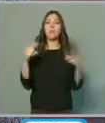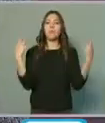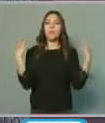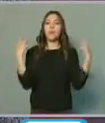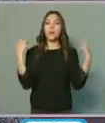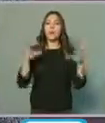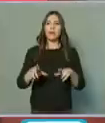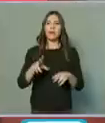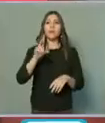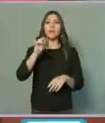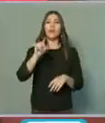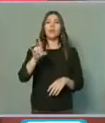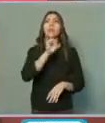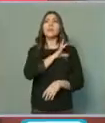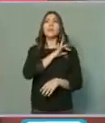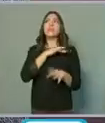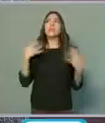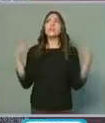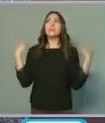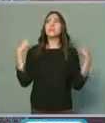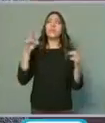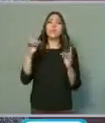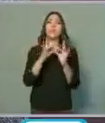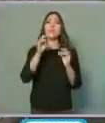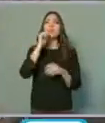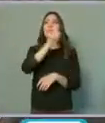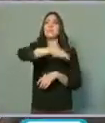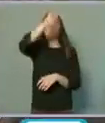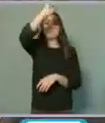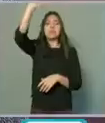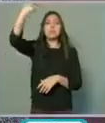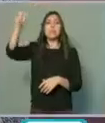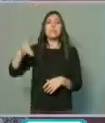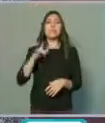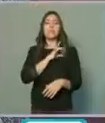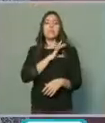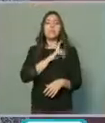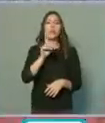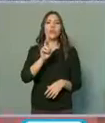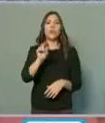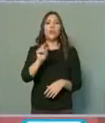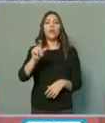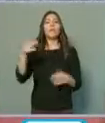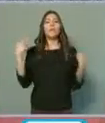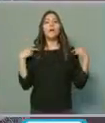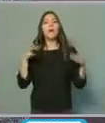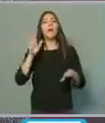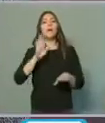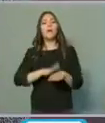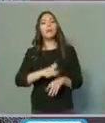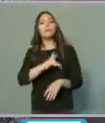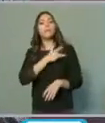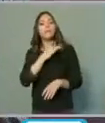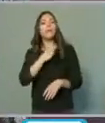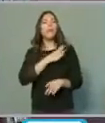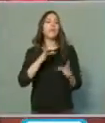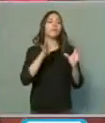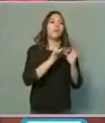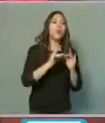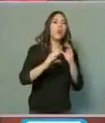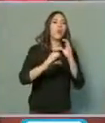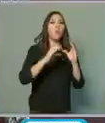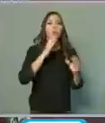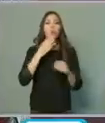era el de, ay, no, Dios, qué miedo, no me explica nada, llega y escribe, no. Cuando tenías esta comunicación más abierta, la verdad es que es importante, y saber que tus